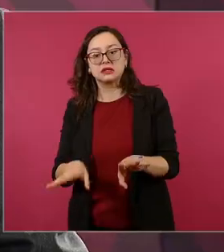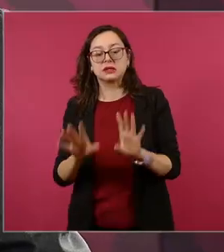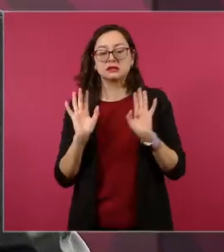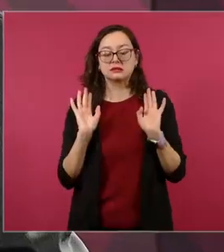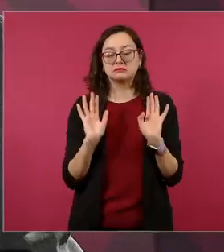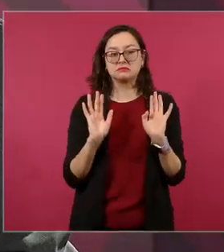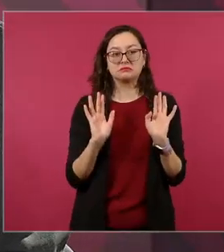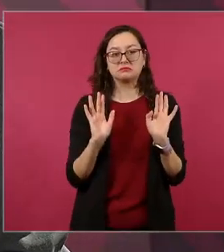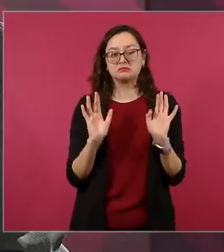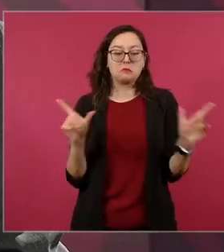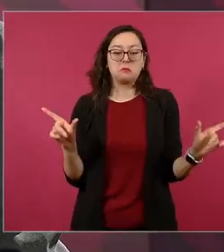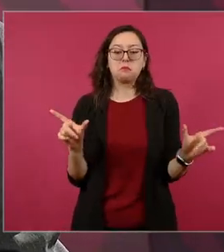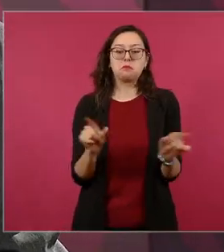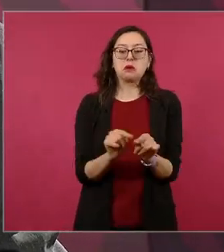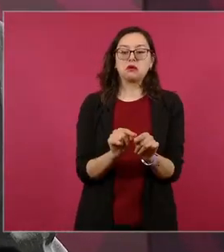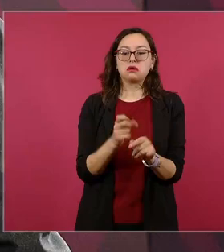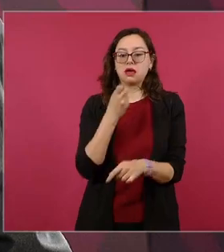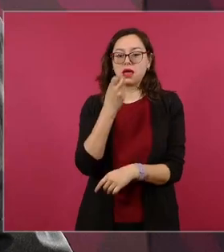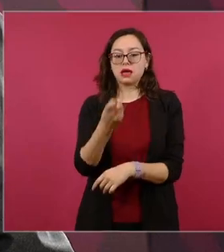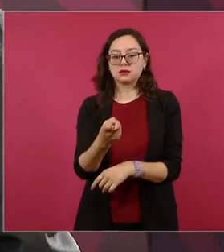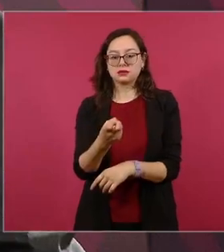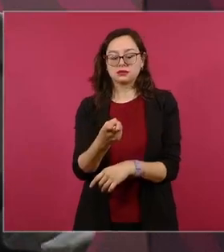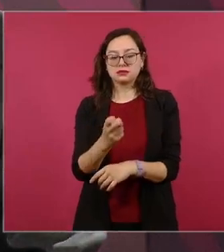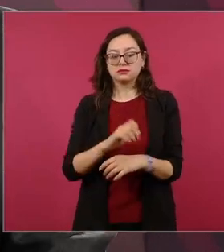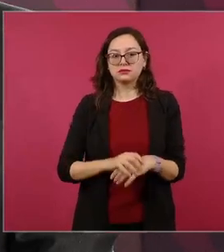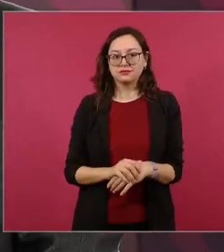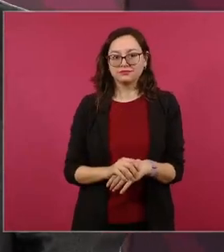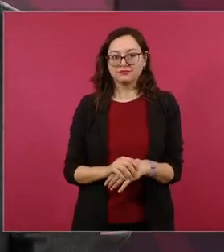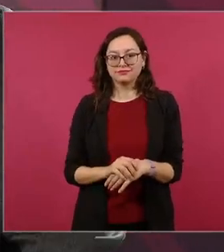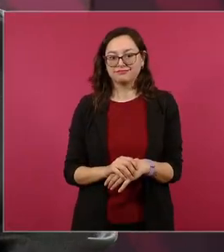¿Quién pierde? Pero imagínense